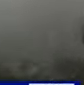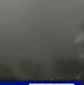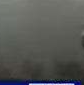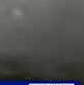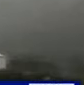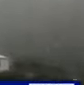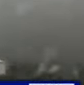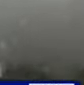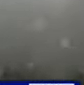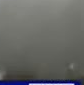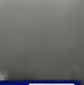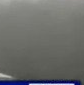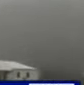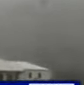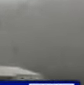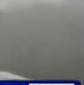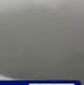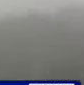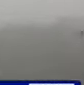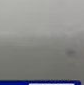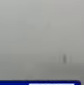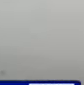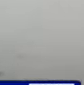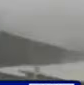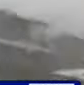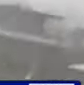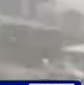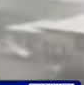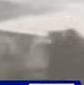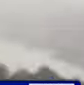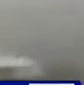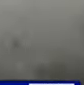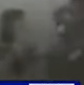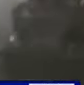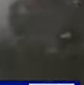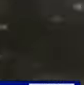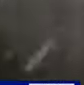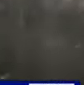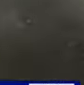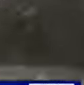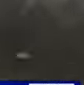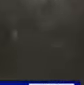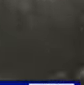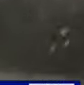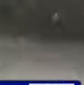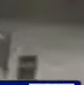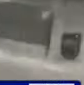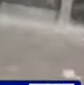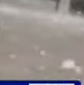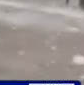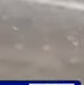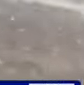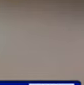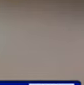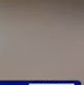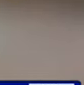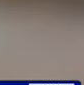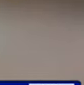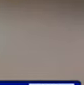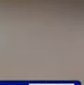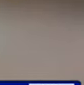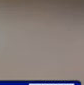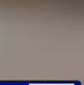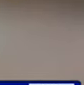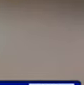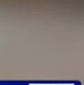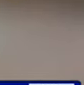provocados por estas lluvias han dejado 26 muertos y 11 desaparecidos en la isla de Sumatra, en Indonesia. Una de las autoridades del